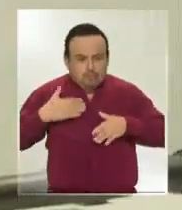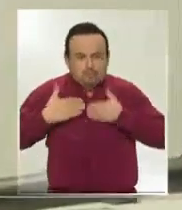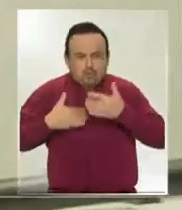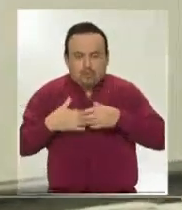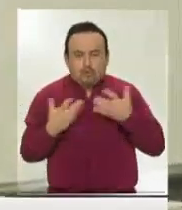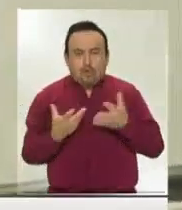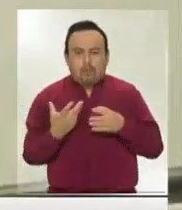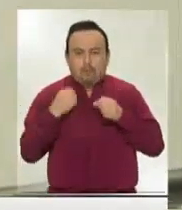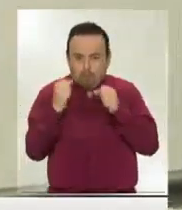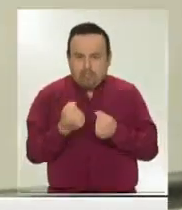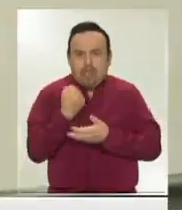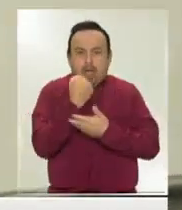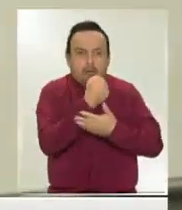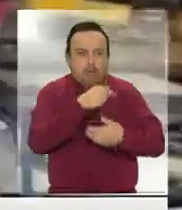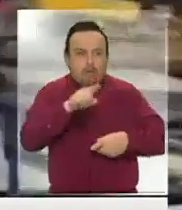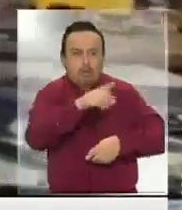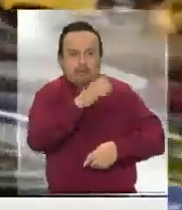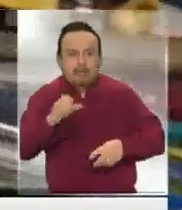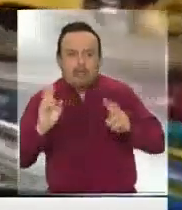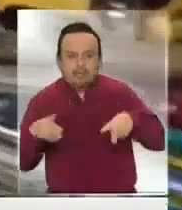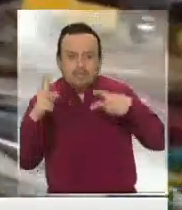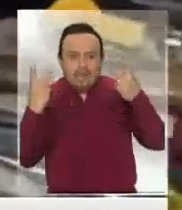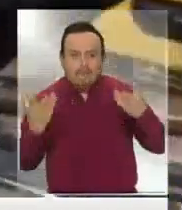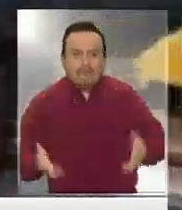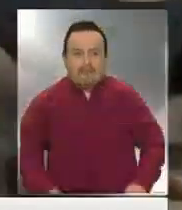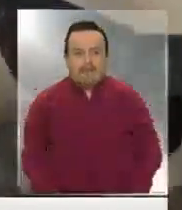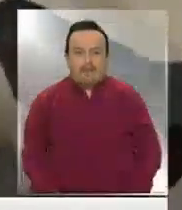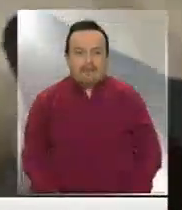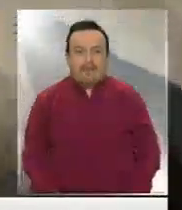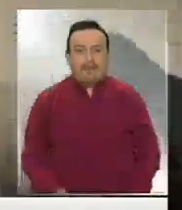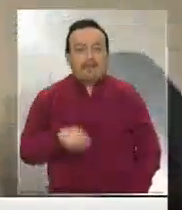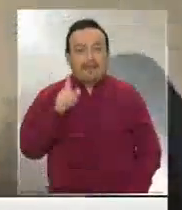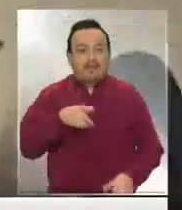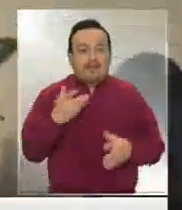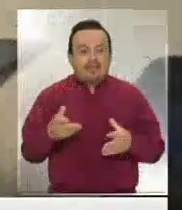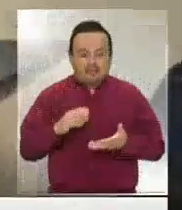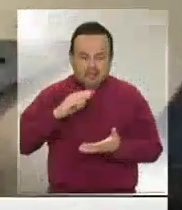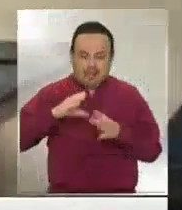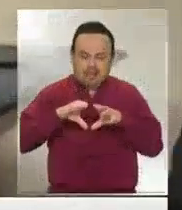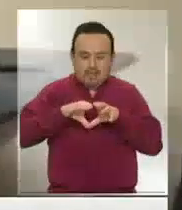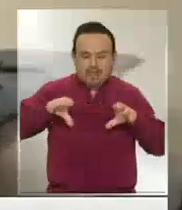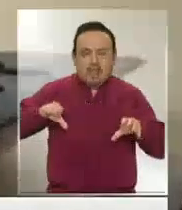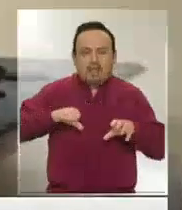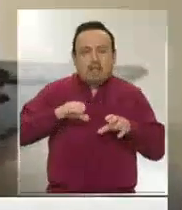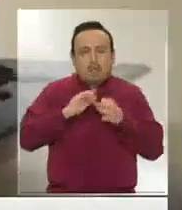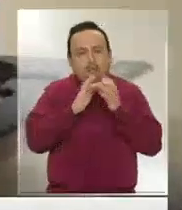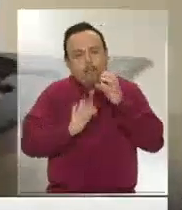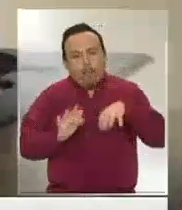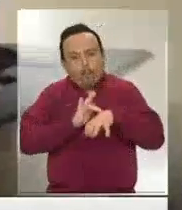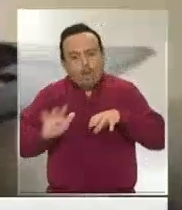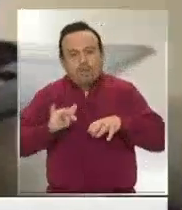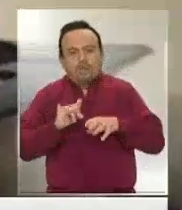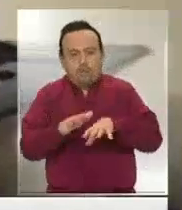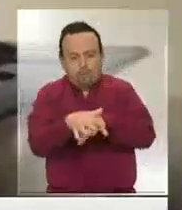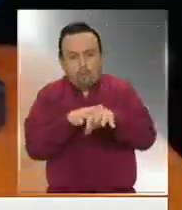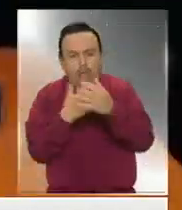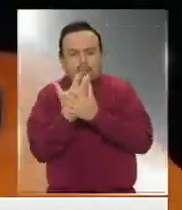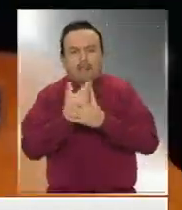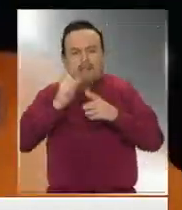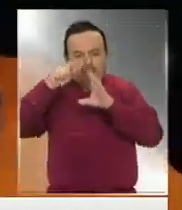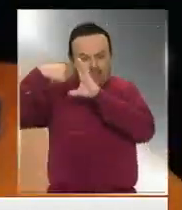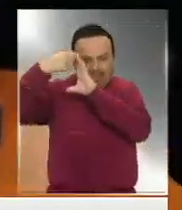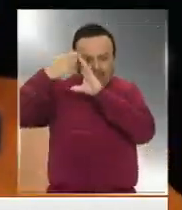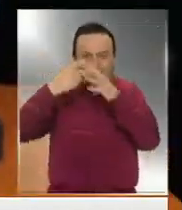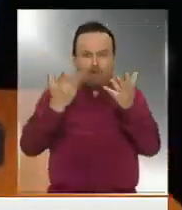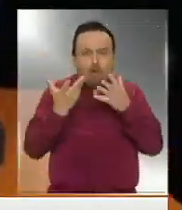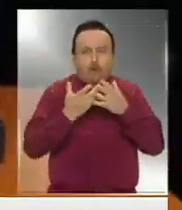un equipo que pueda llegar a salvar vidas. Desde bidones de agua vacíos hasta guantes de látex, distintos son los videos que se